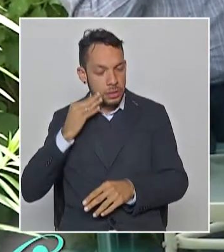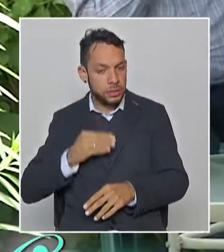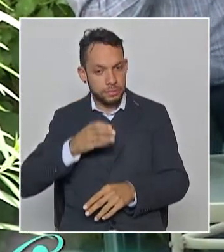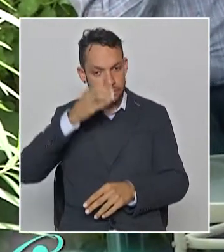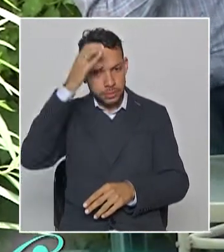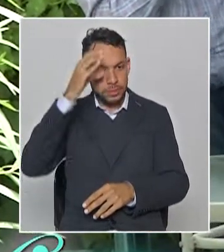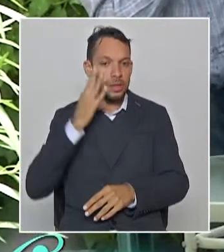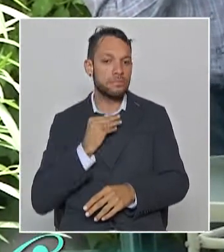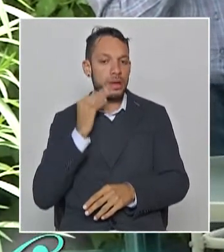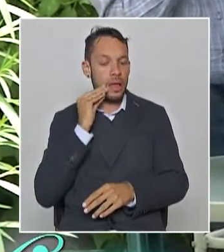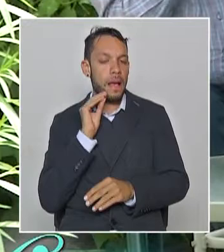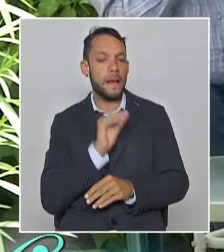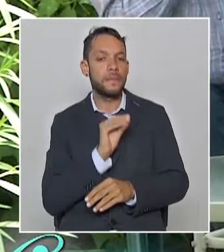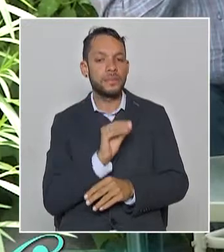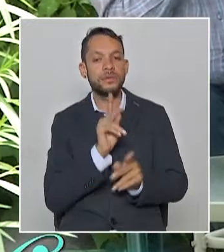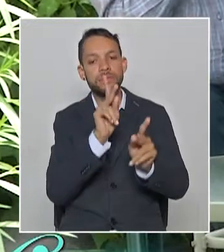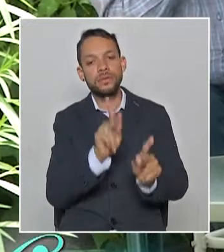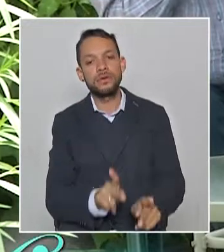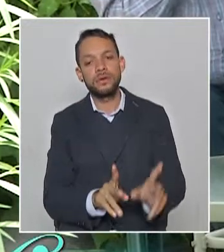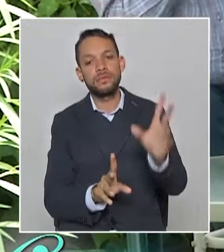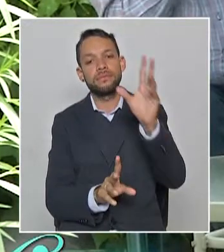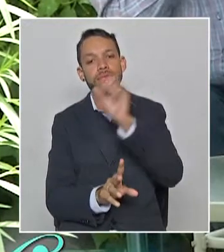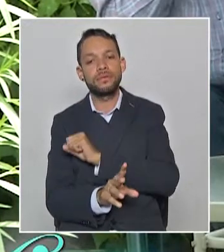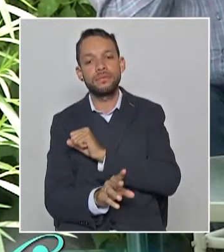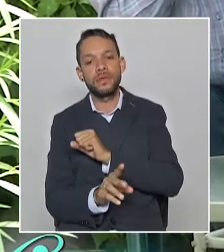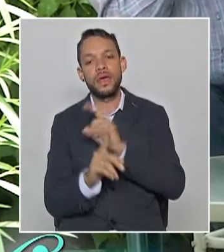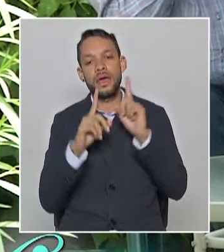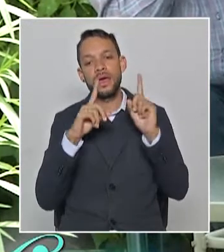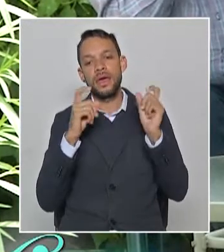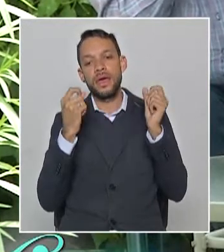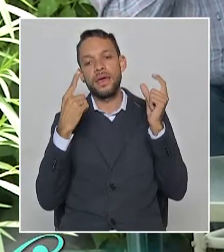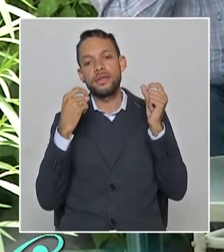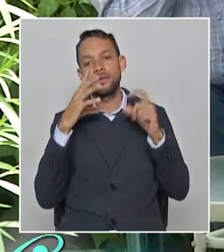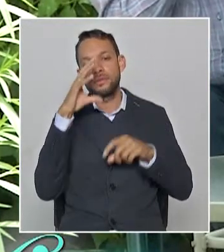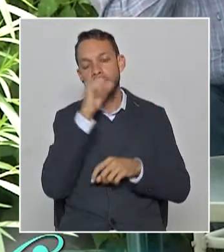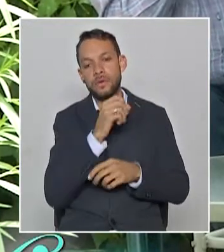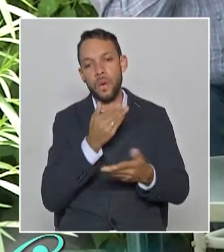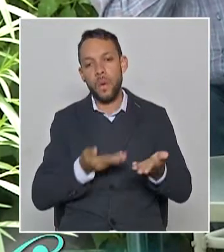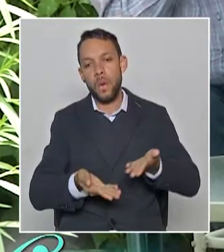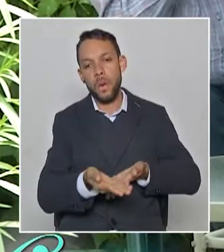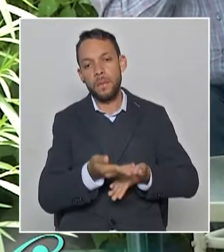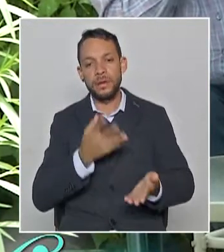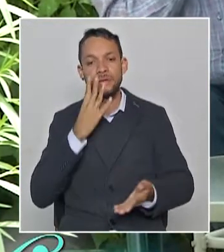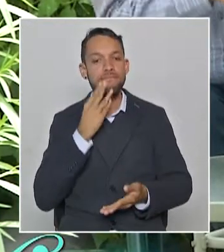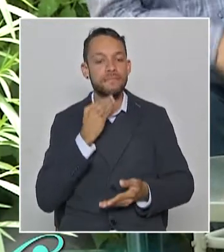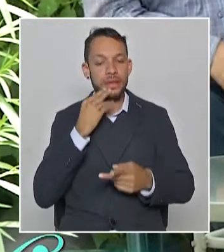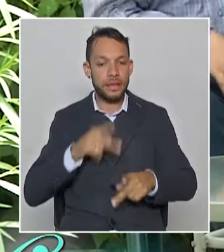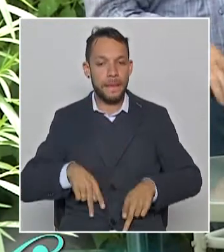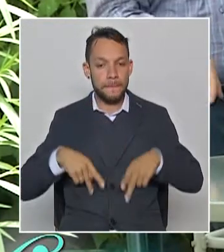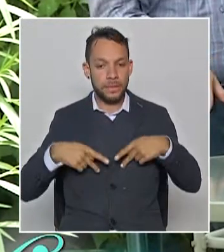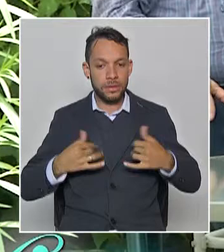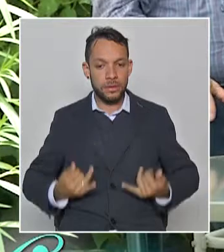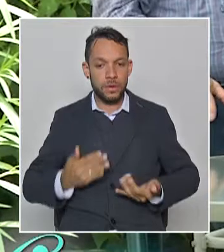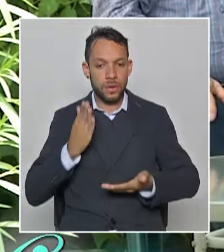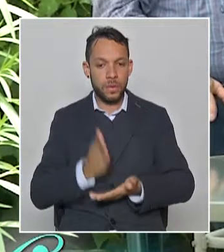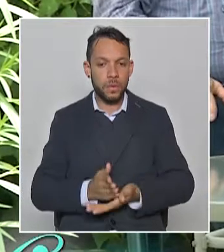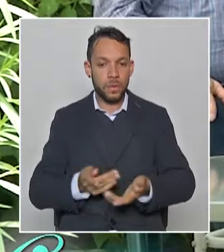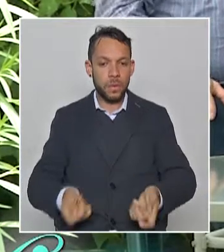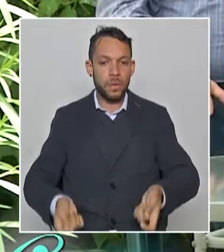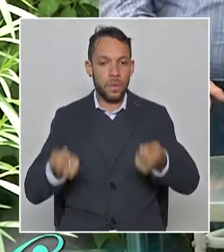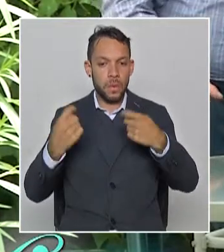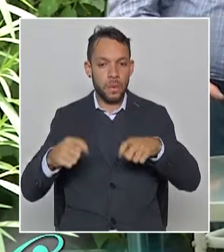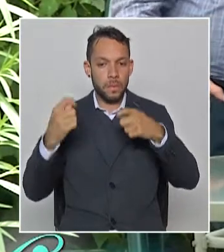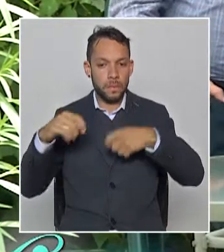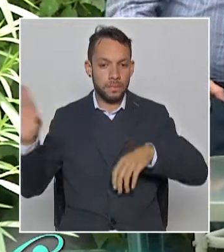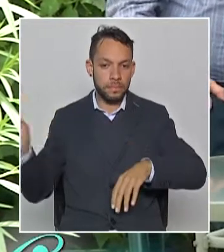concepto profesional para entender todos estos temas y poder compartir con ustedes esta experiencia clínica. Vamos a este corte comerciales